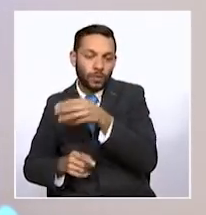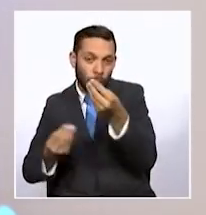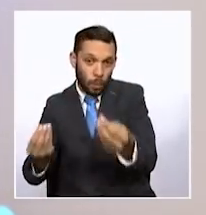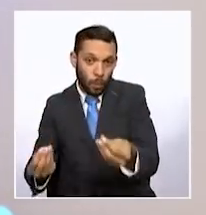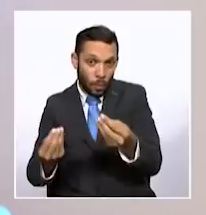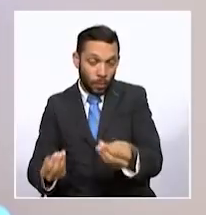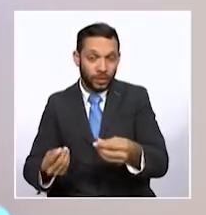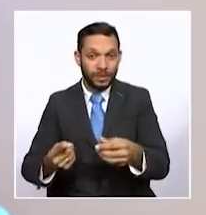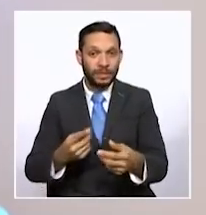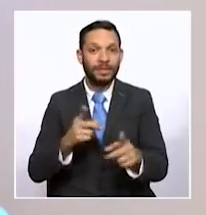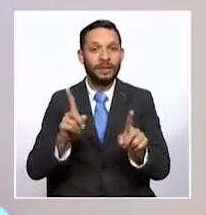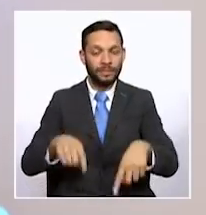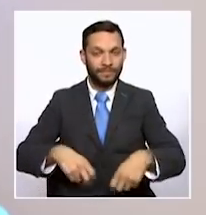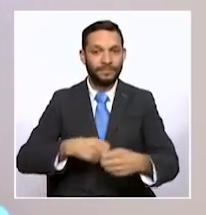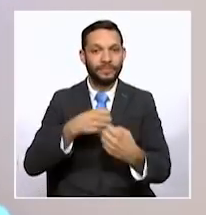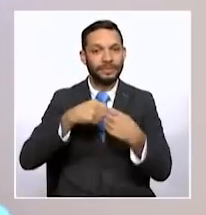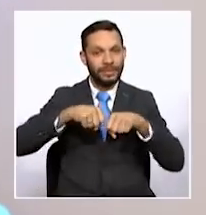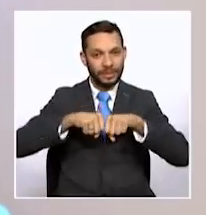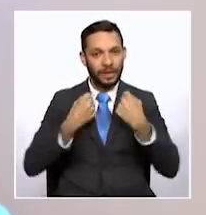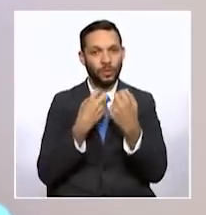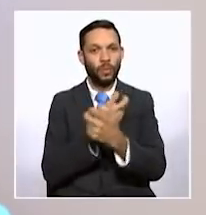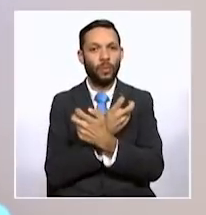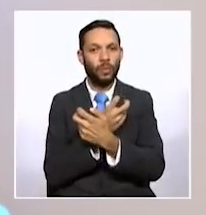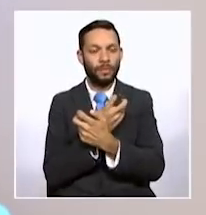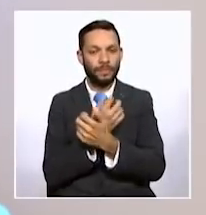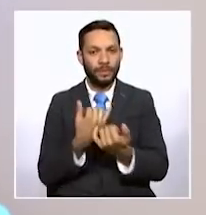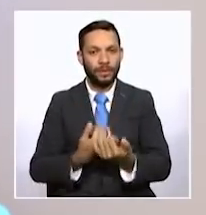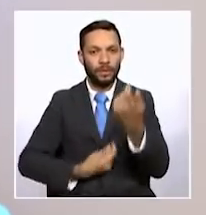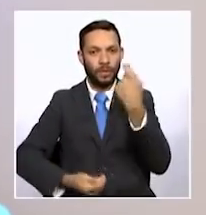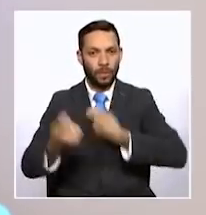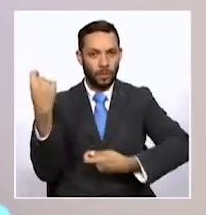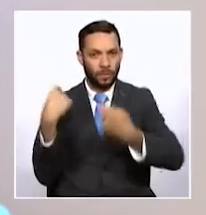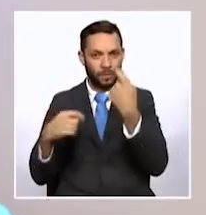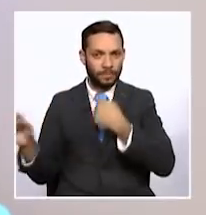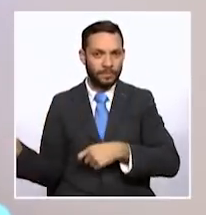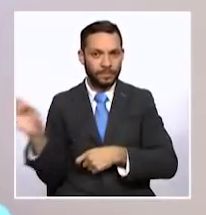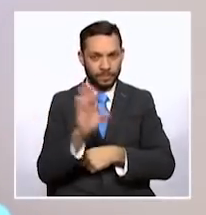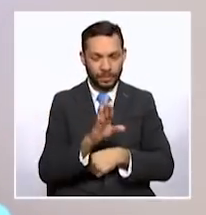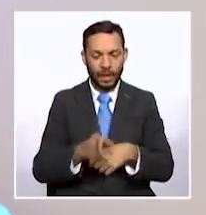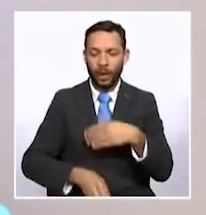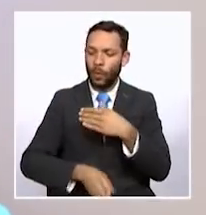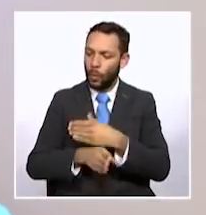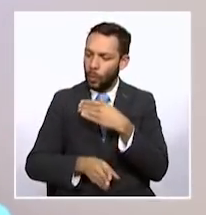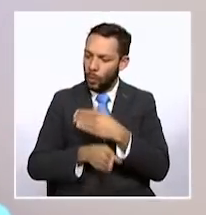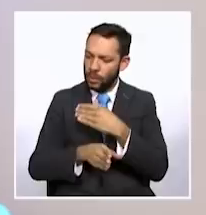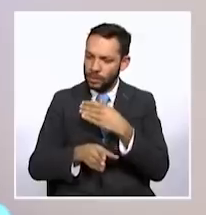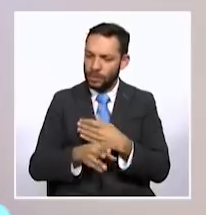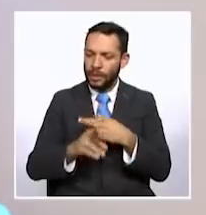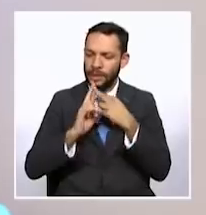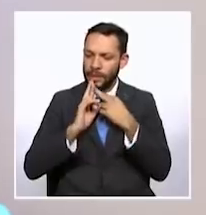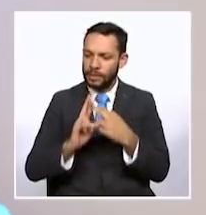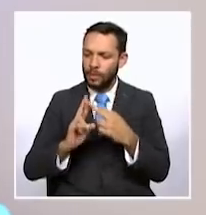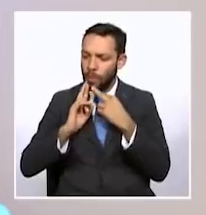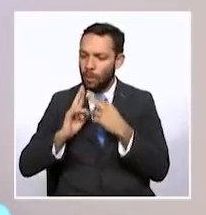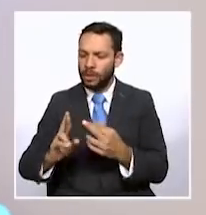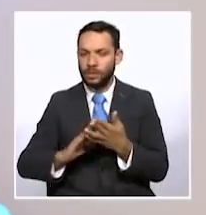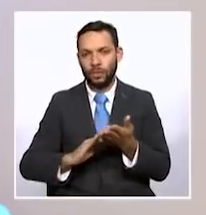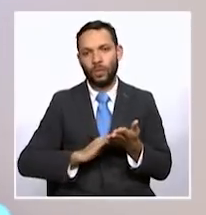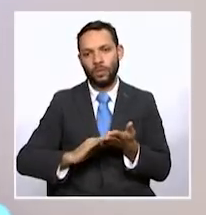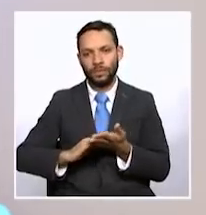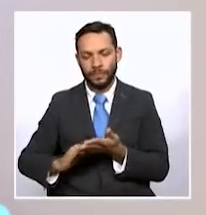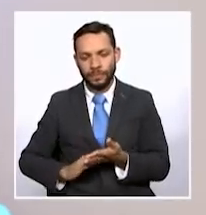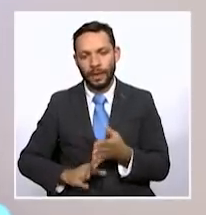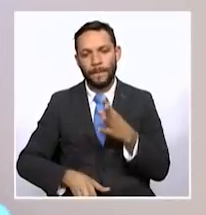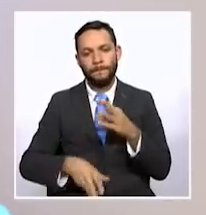la osteoporosis, en fin. Vamos a ir a este corte de comerciales para tratar de ir como resolviendo lo que más frecuente estamos viendo